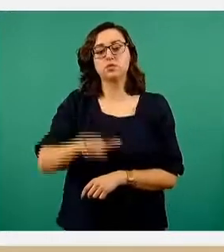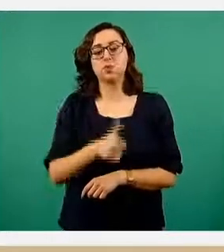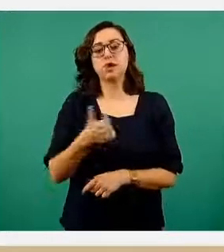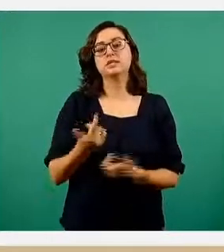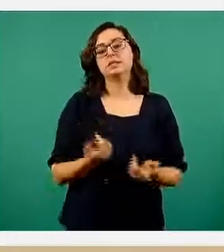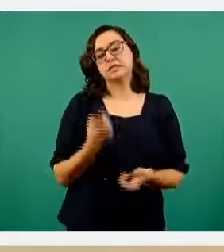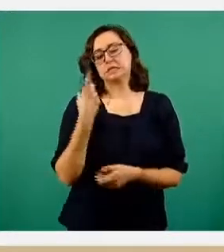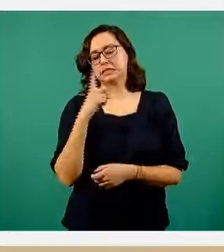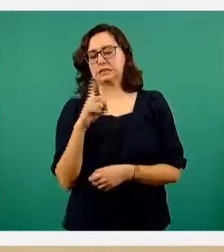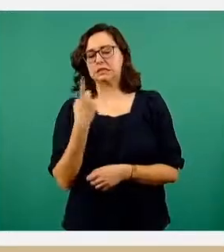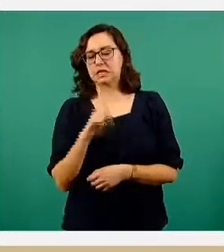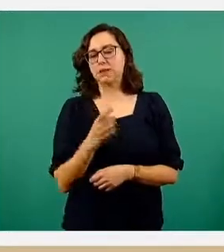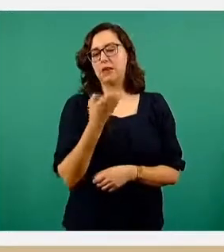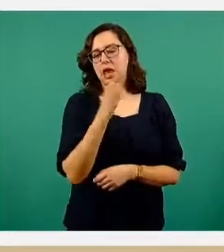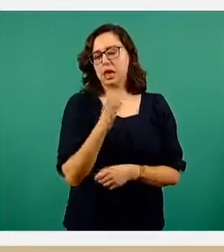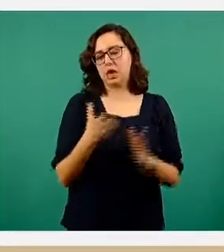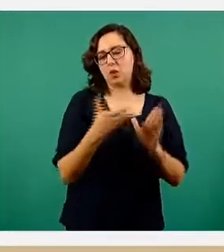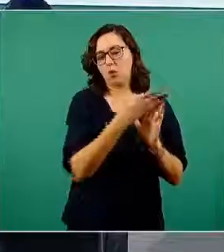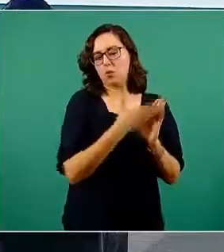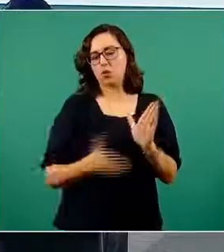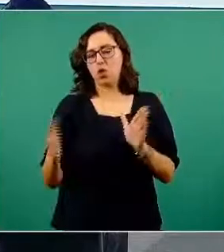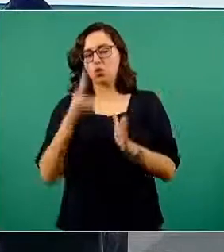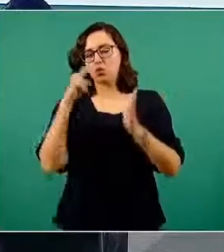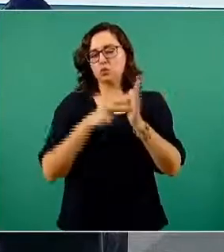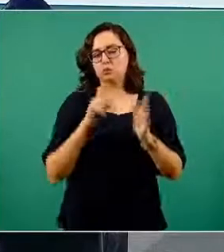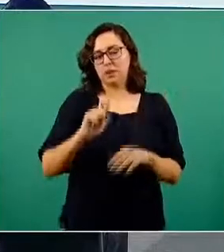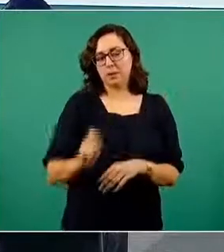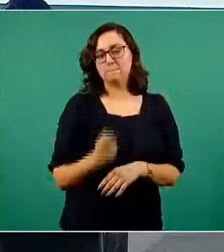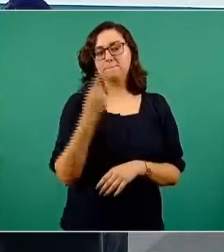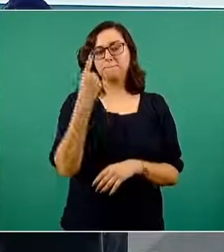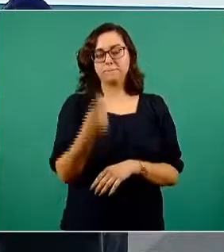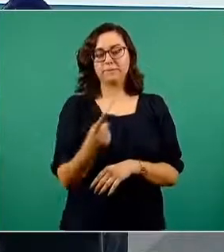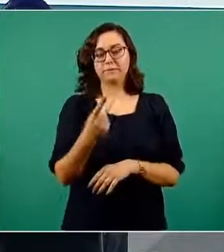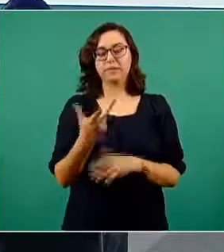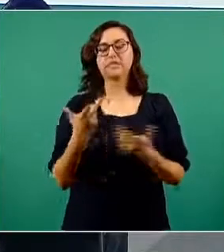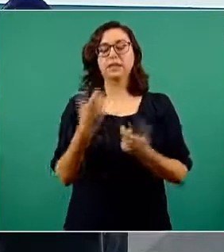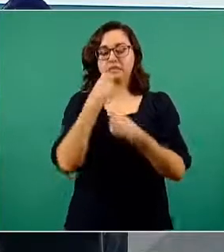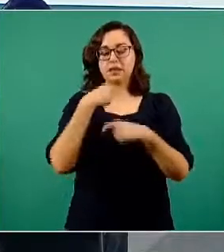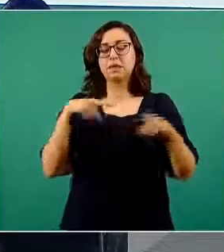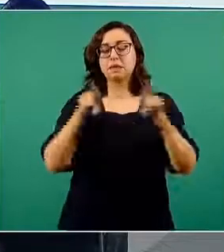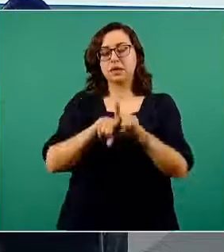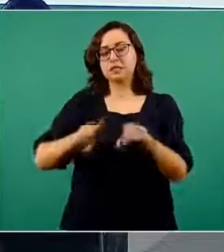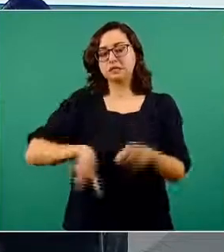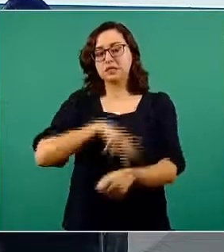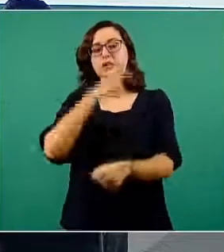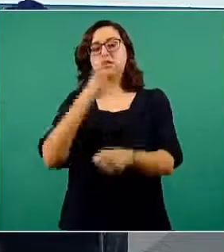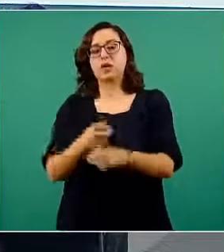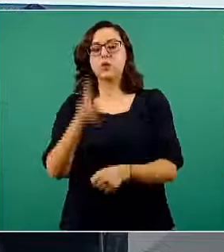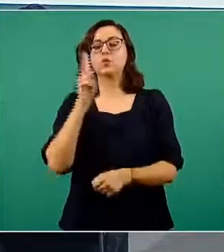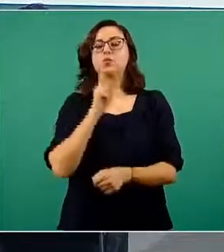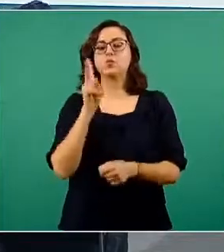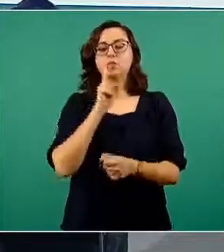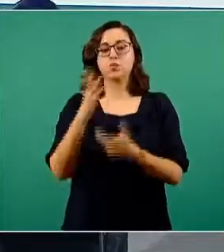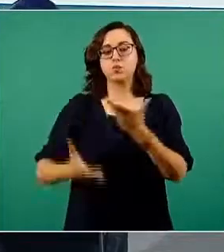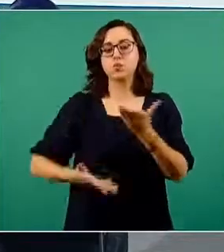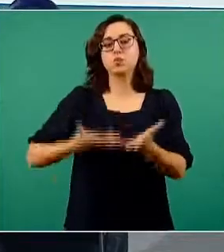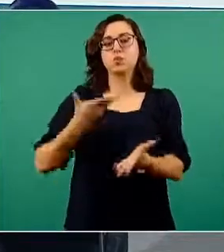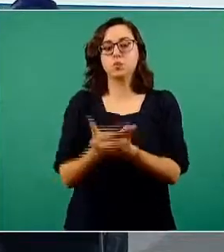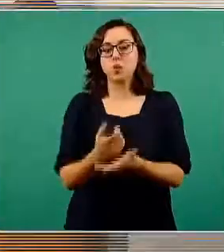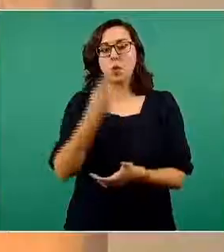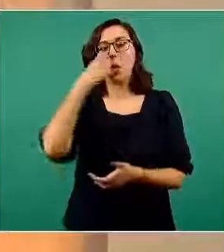del año pasado y todo lo que vamos del 2021 ha aportado también a esta clasificación la